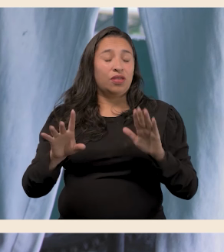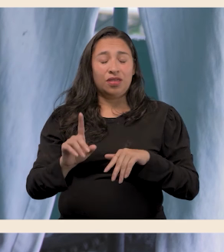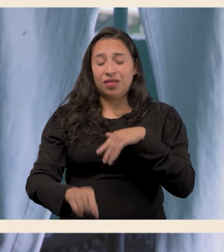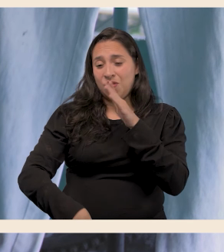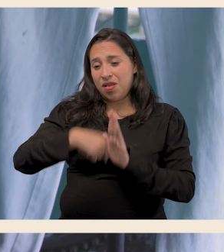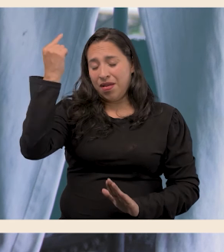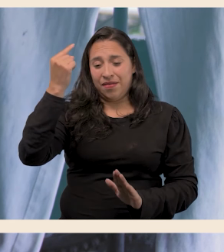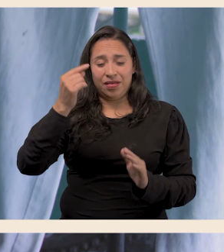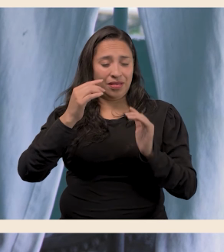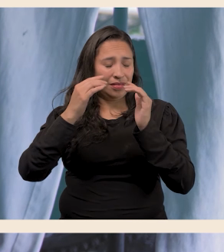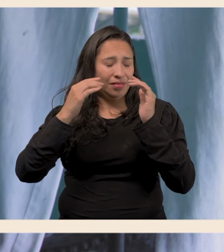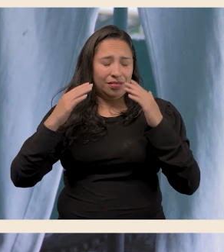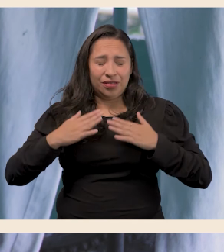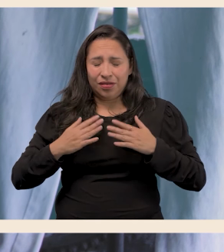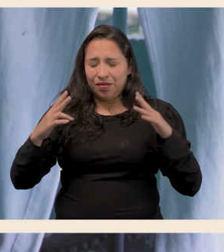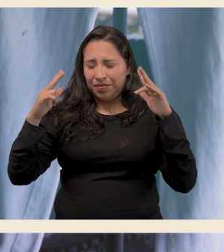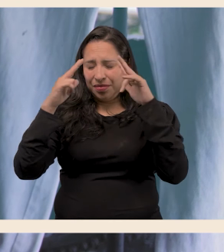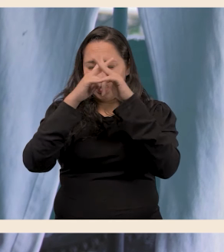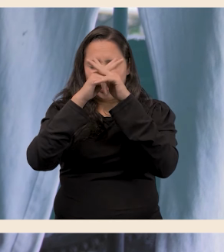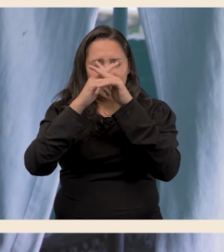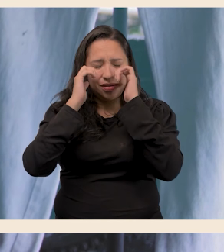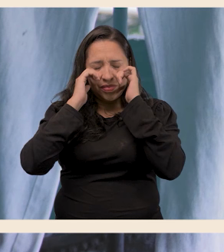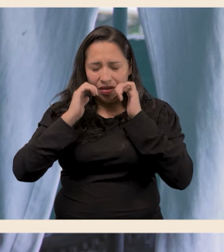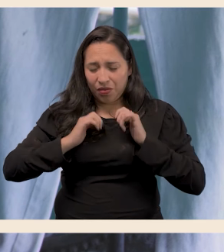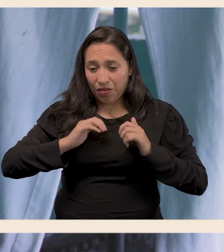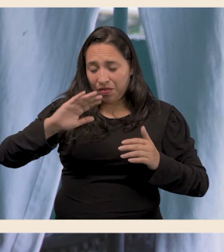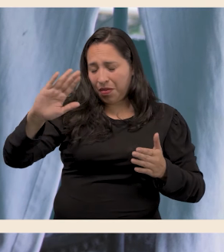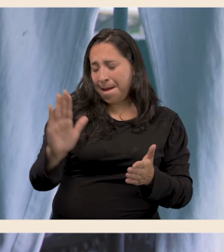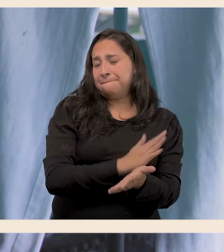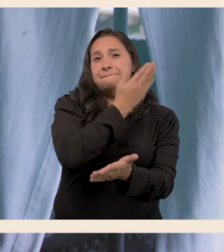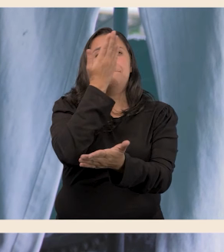todo mi ser dio una vuelta y más mi vientre.